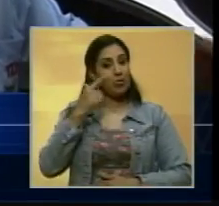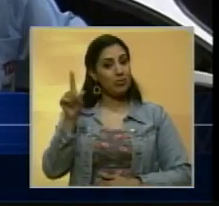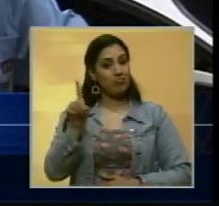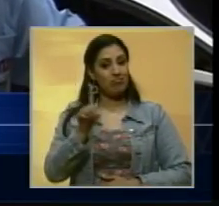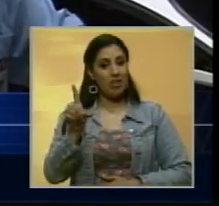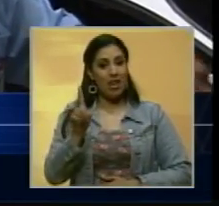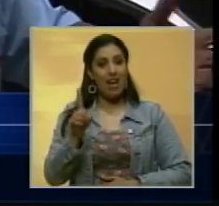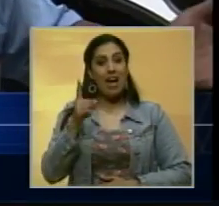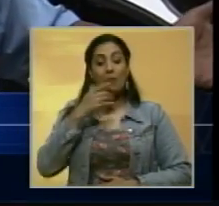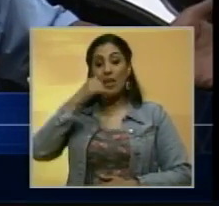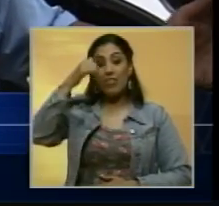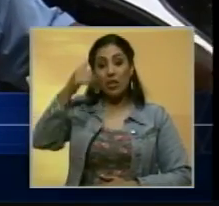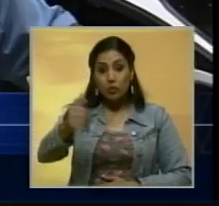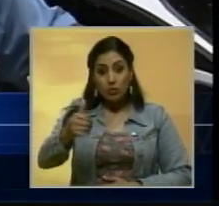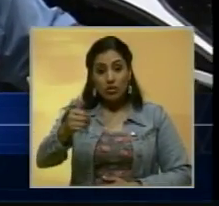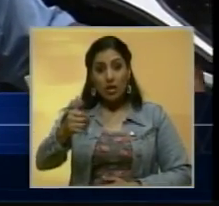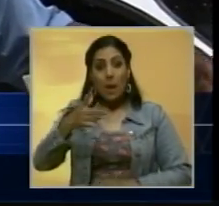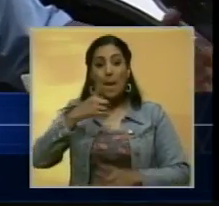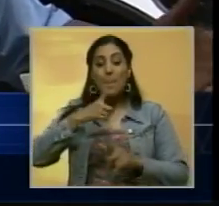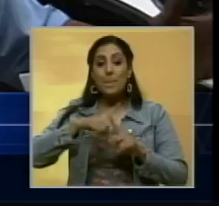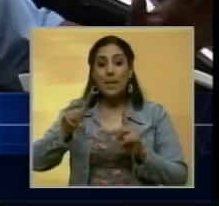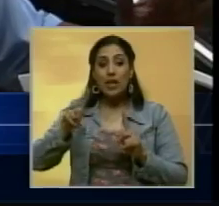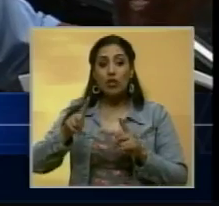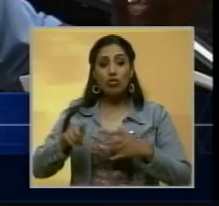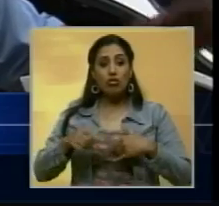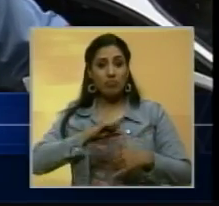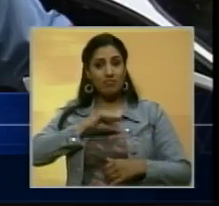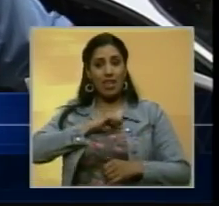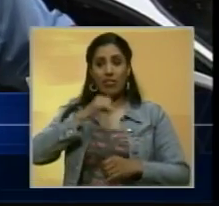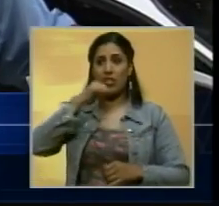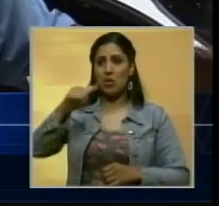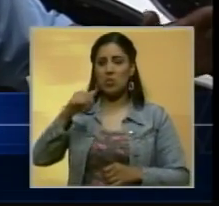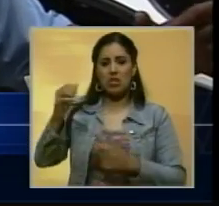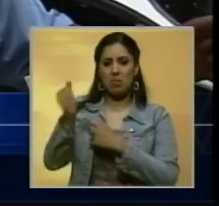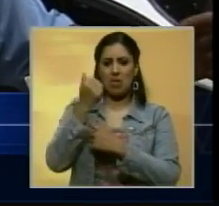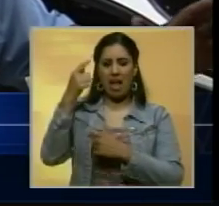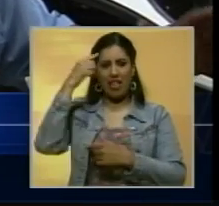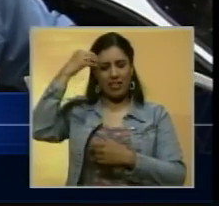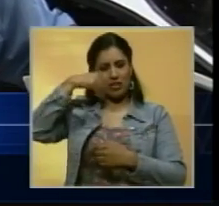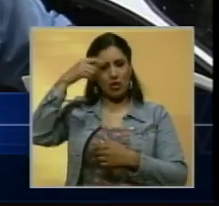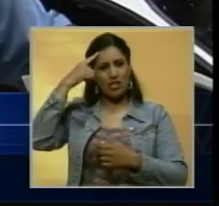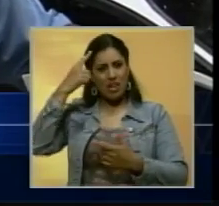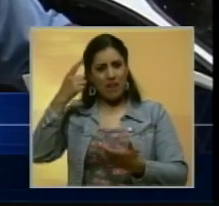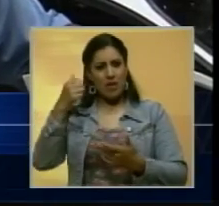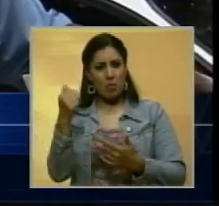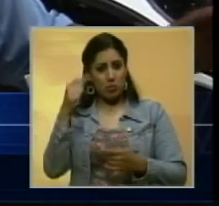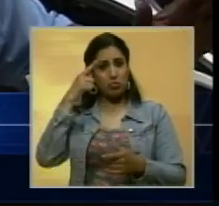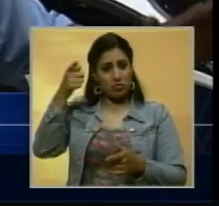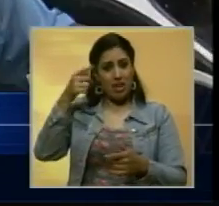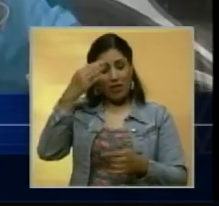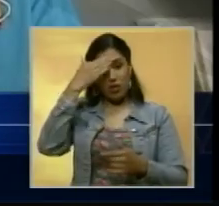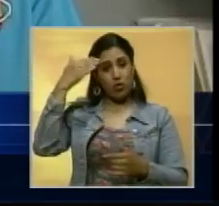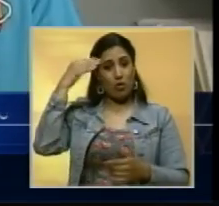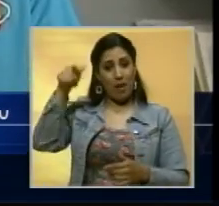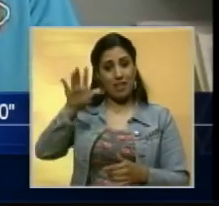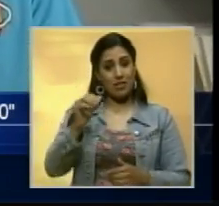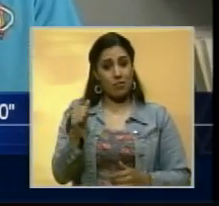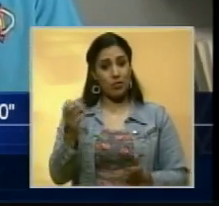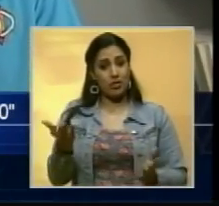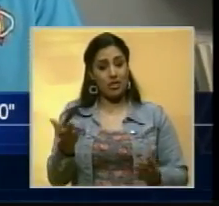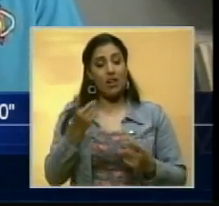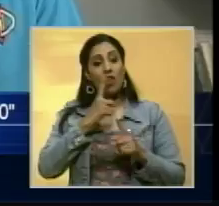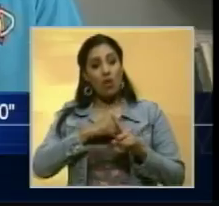acostumbrado, sí hay que denunciar, pero todos tenemos miedo de denunciar. Ustedes saben cuáles son las razones de los miedos.